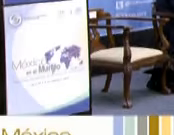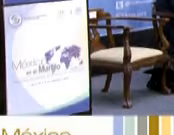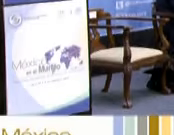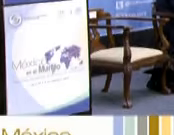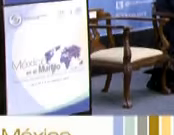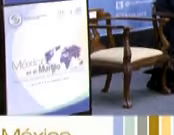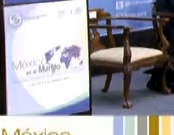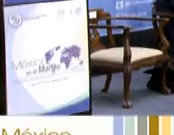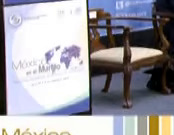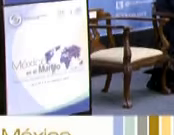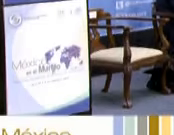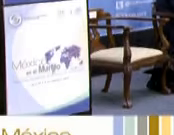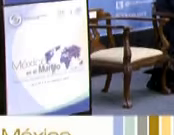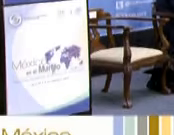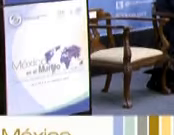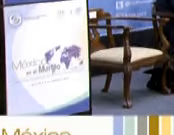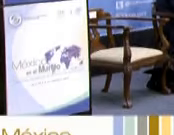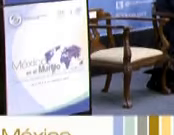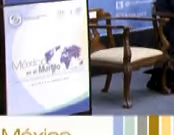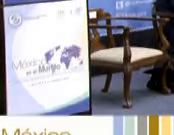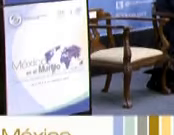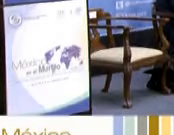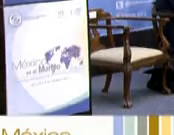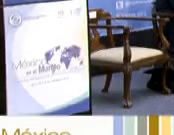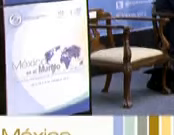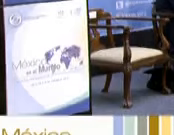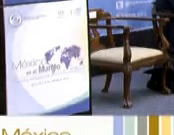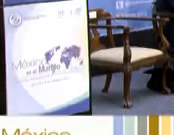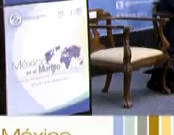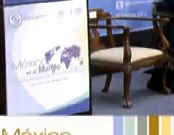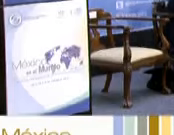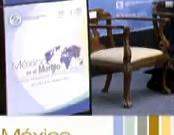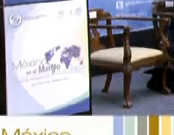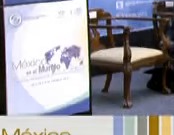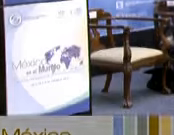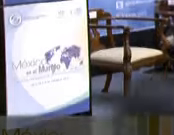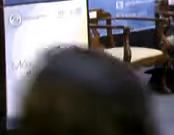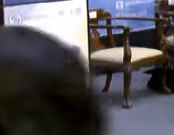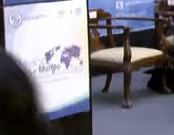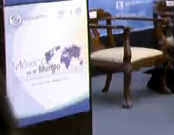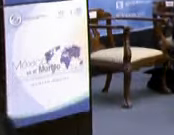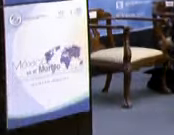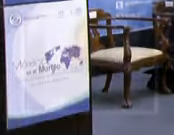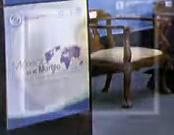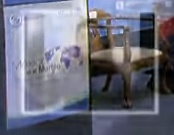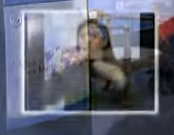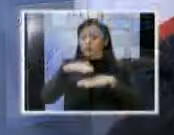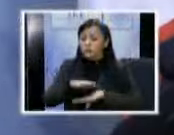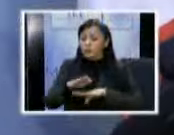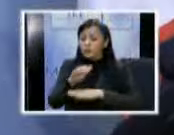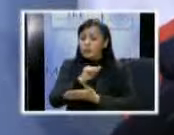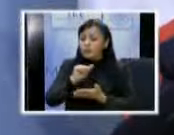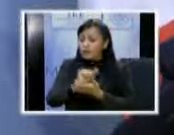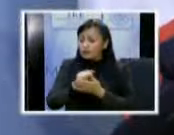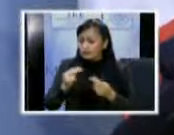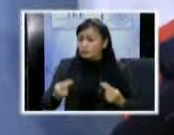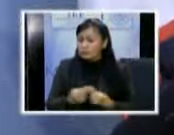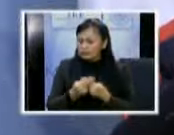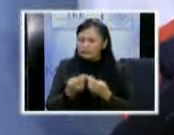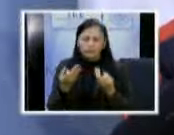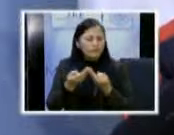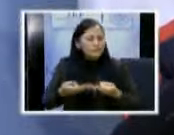señor senador Víctor Hermosillo, sus comentarios. El tema de las actas de nacimiento es fundamental,